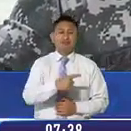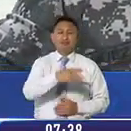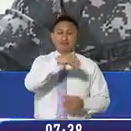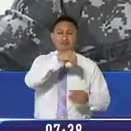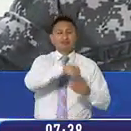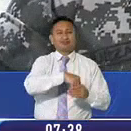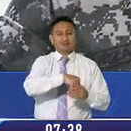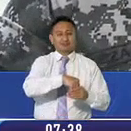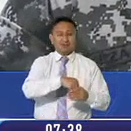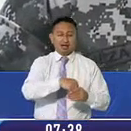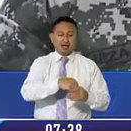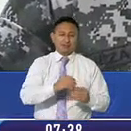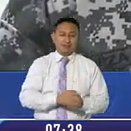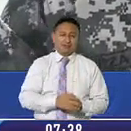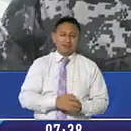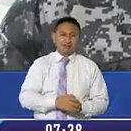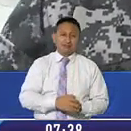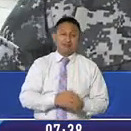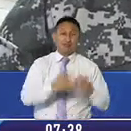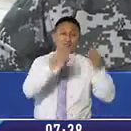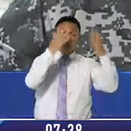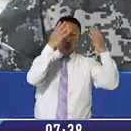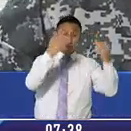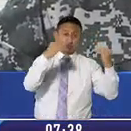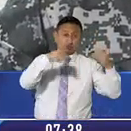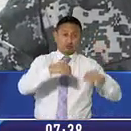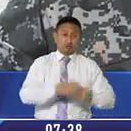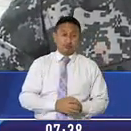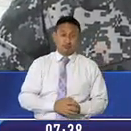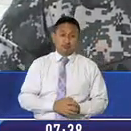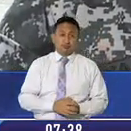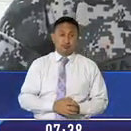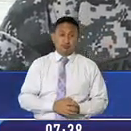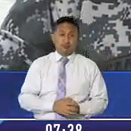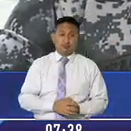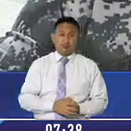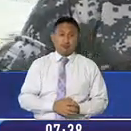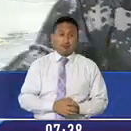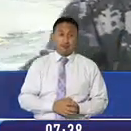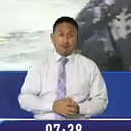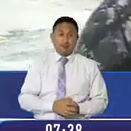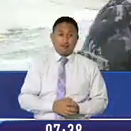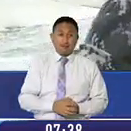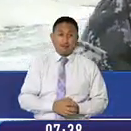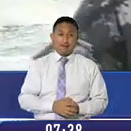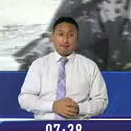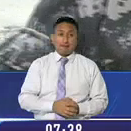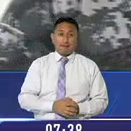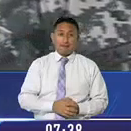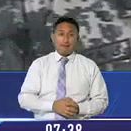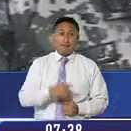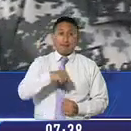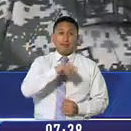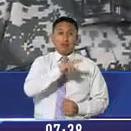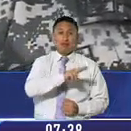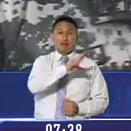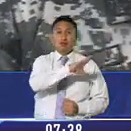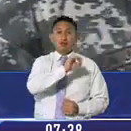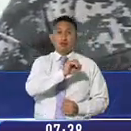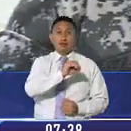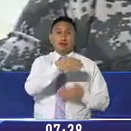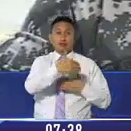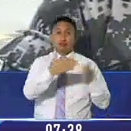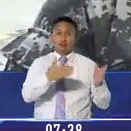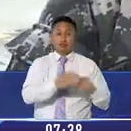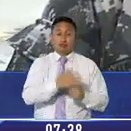un doble fondo en el piso del el antes mencionado automotor, encontrando 250 kilos de clorhidrato